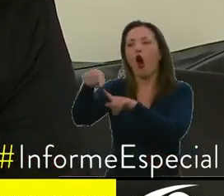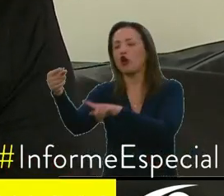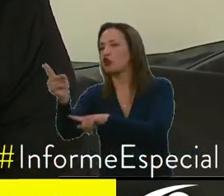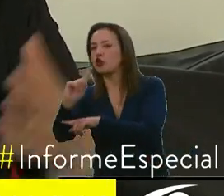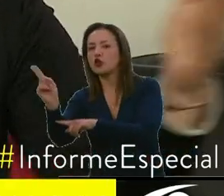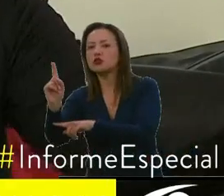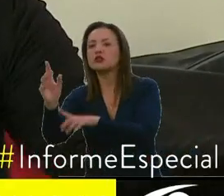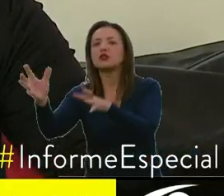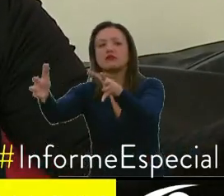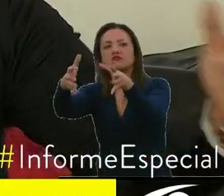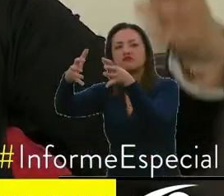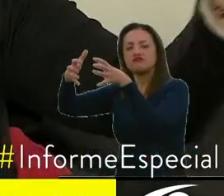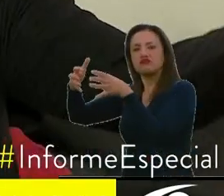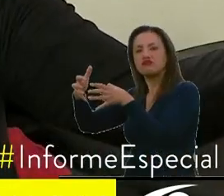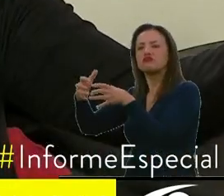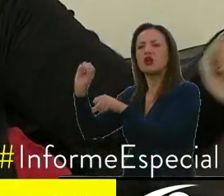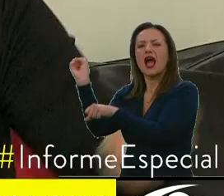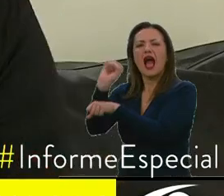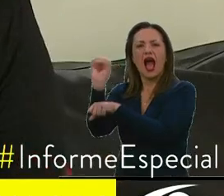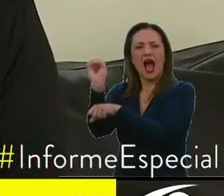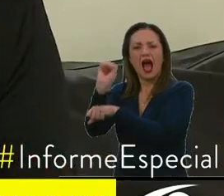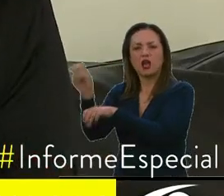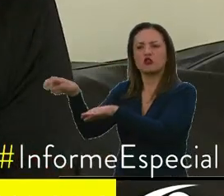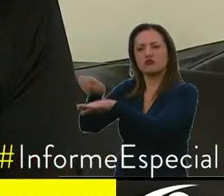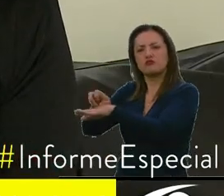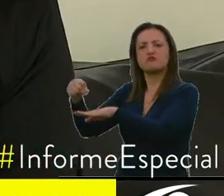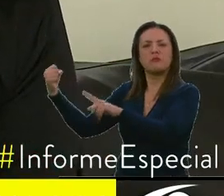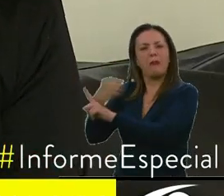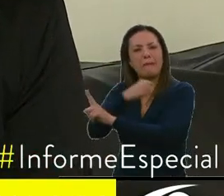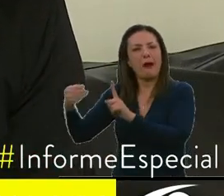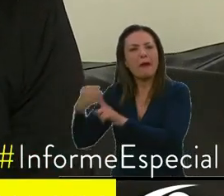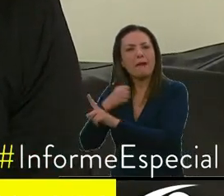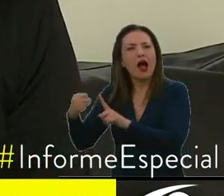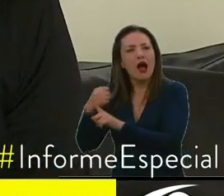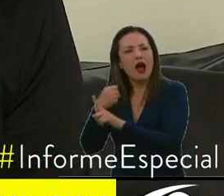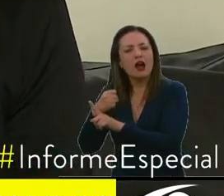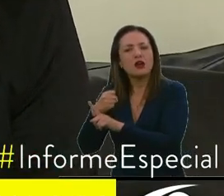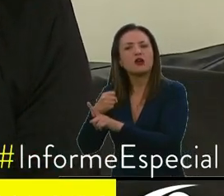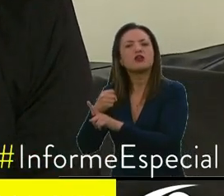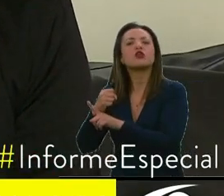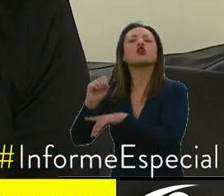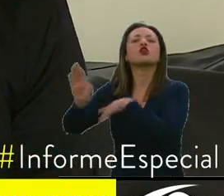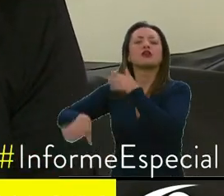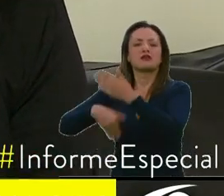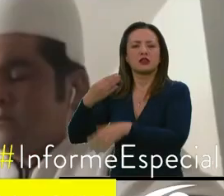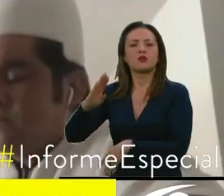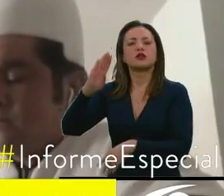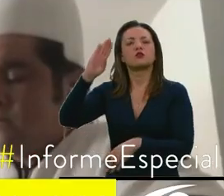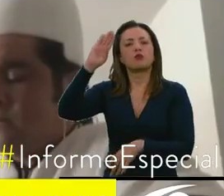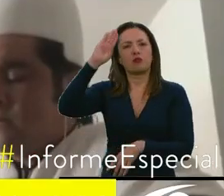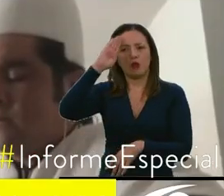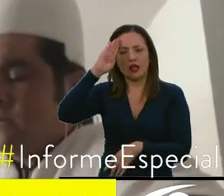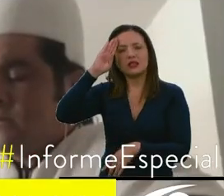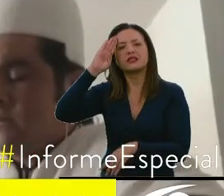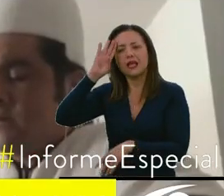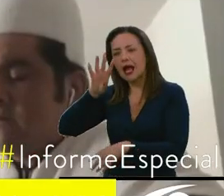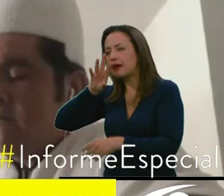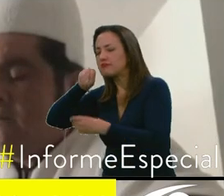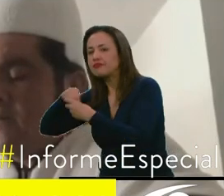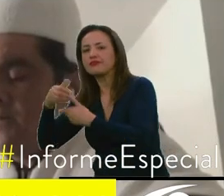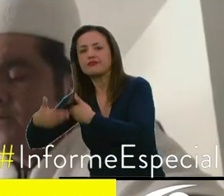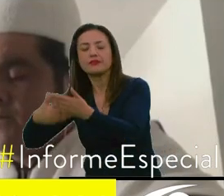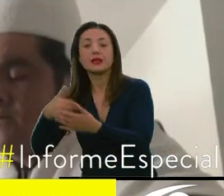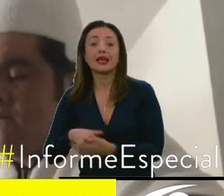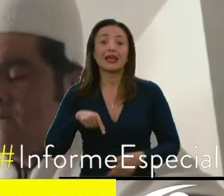poco atados, llevados en un carro, golpeados y luego interferidos por la policía. Para los consejeros mayores,